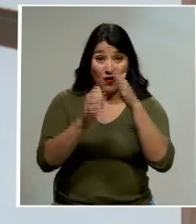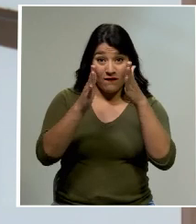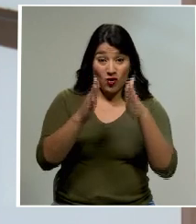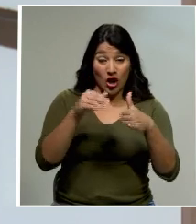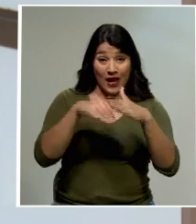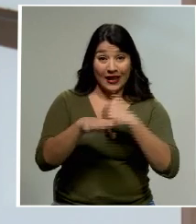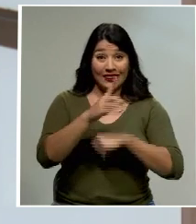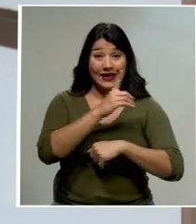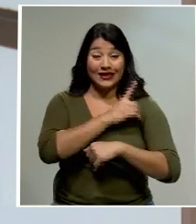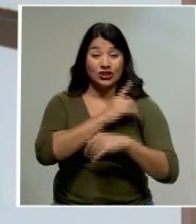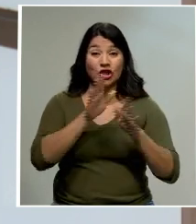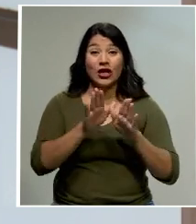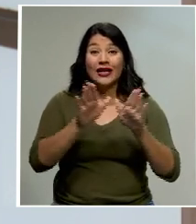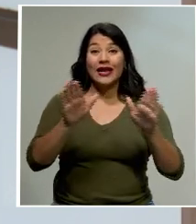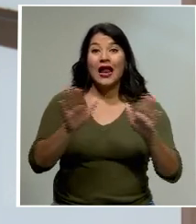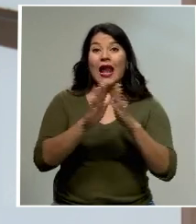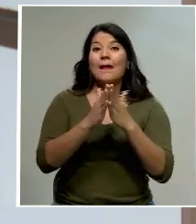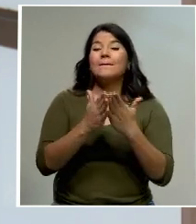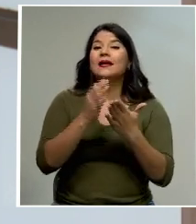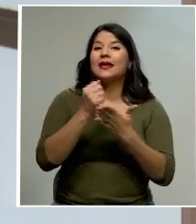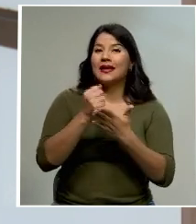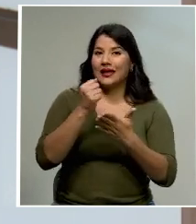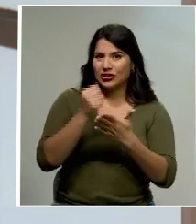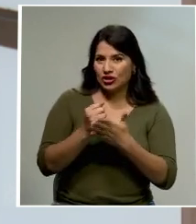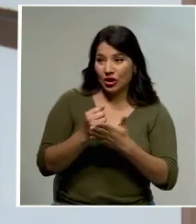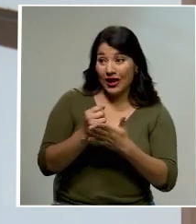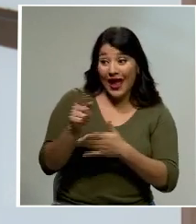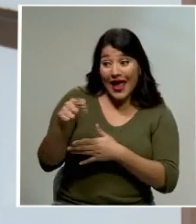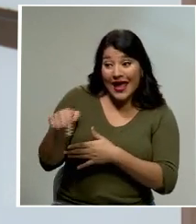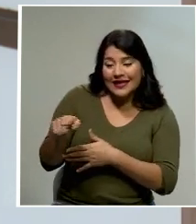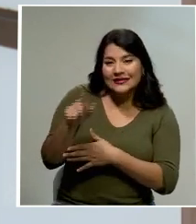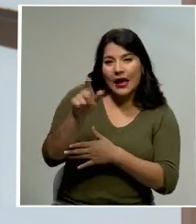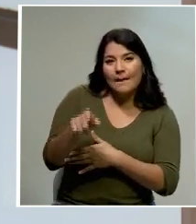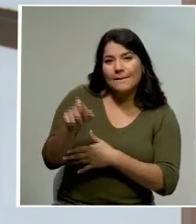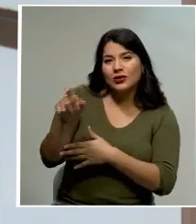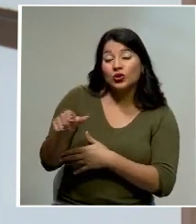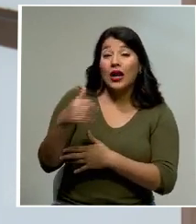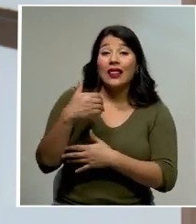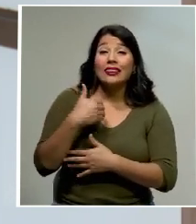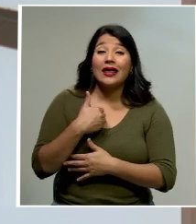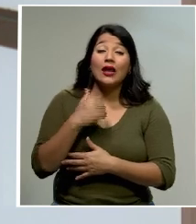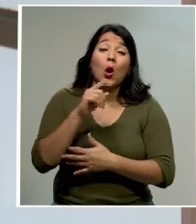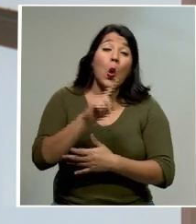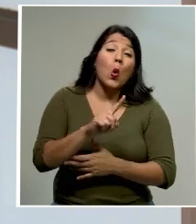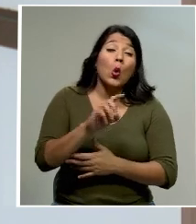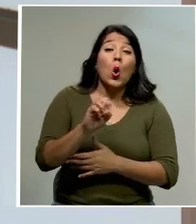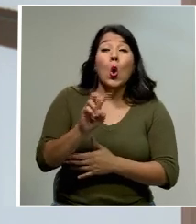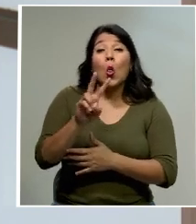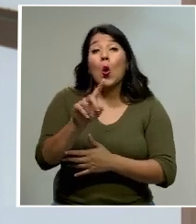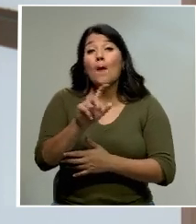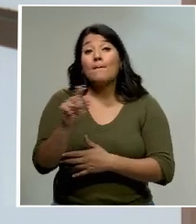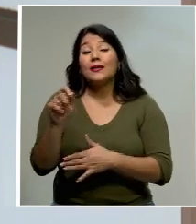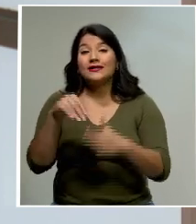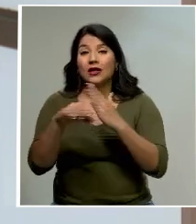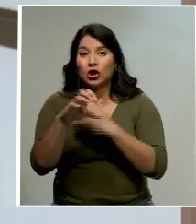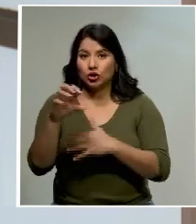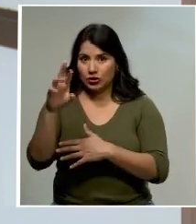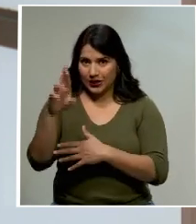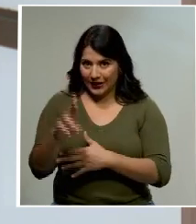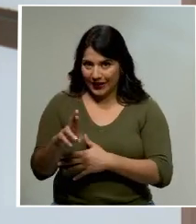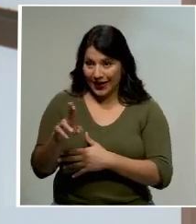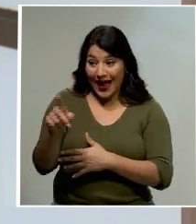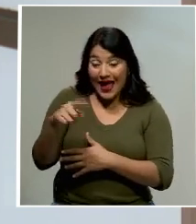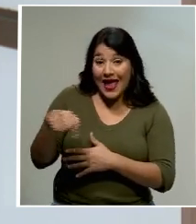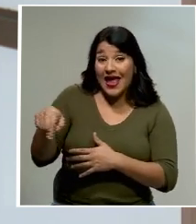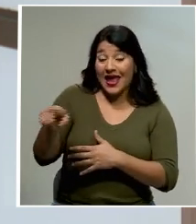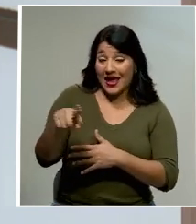de Migración que son casos de personas que tienen, si acaso, 1 o 2 meses en el país. Muchos de ellos, señala